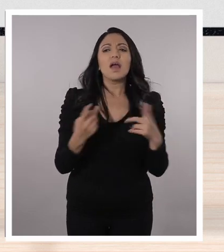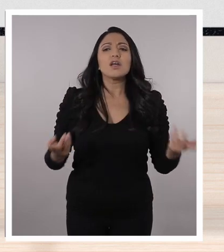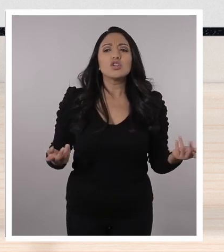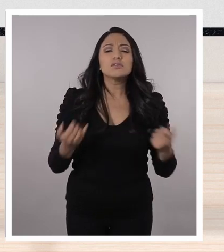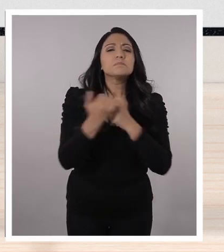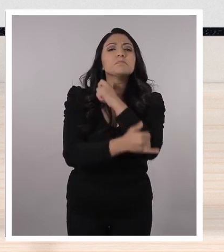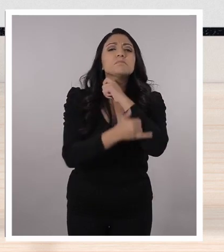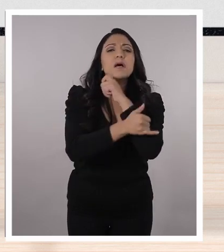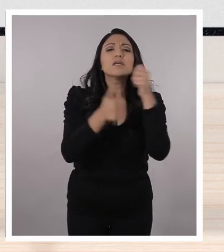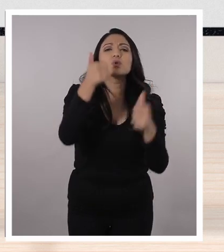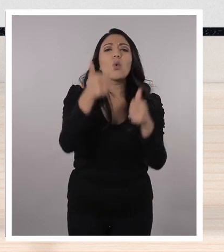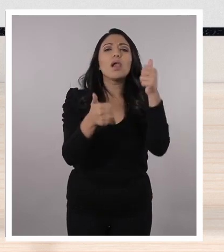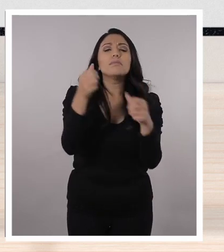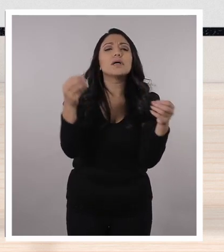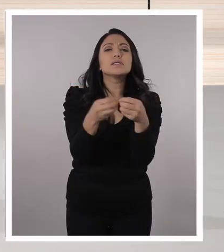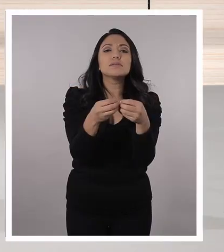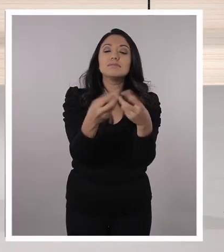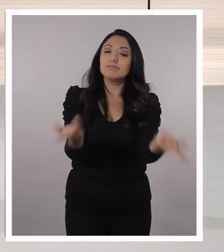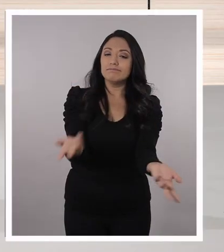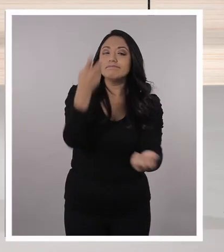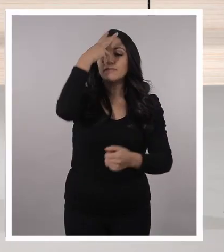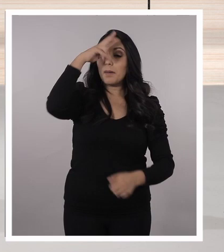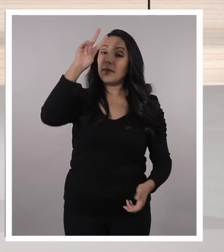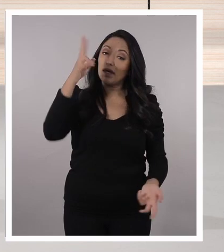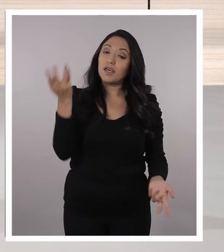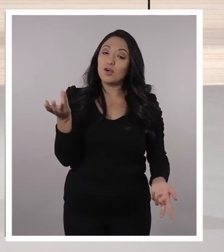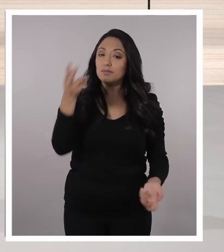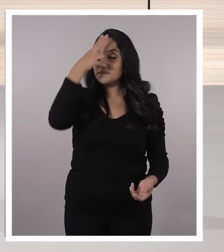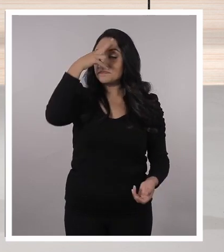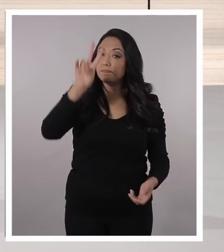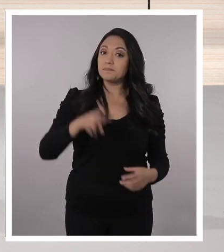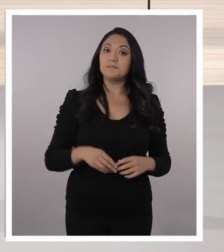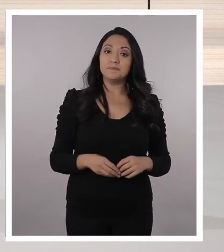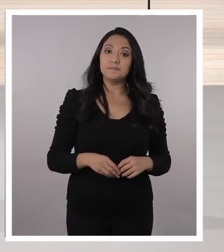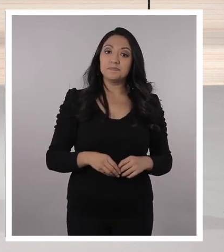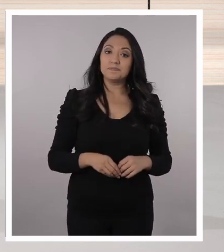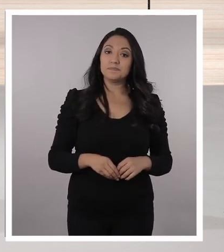Entonces, ¿qué país es el que más quieren visitar? México, ¿no es cierto?